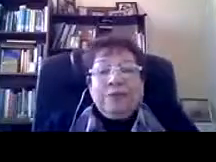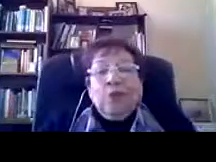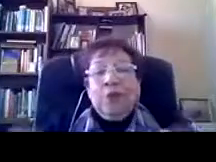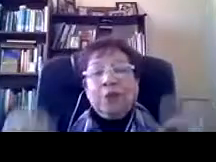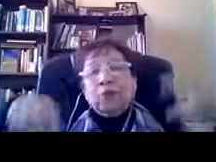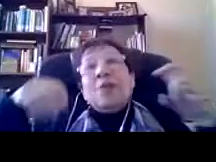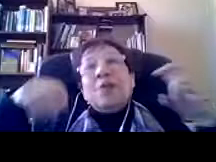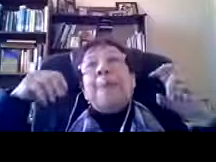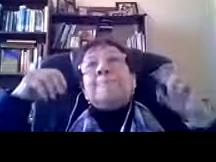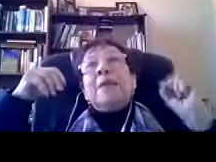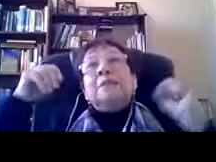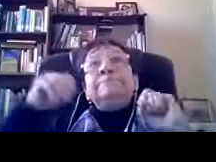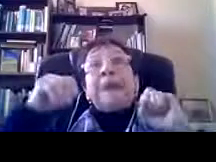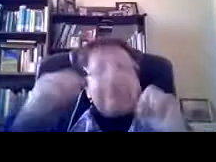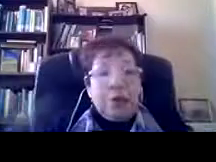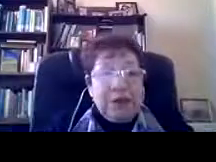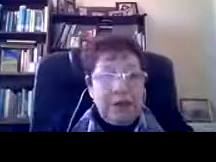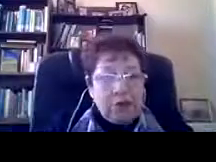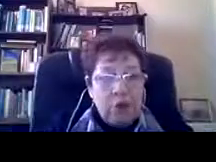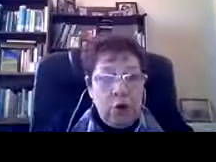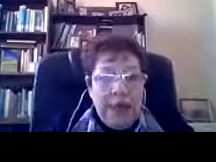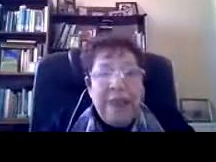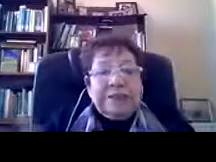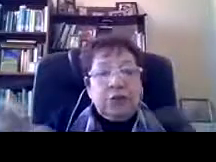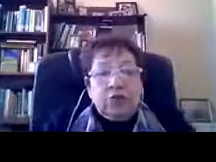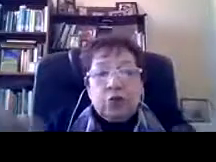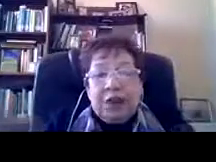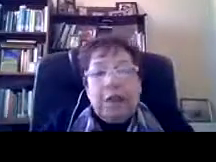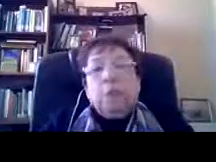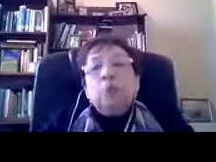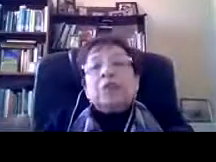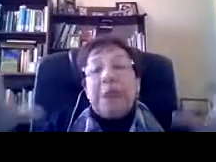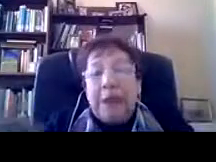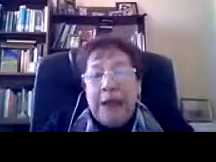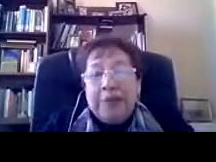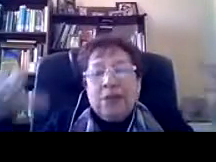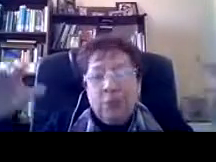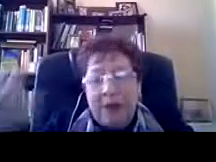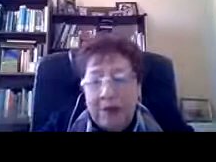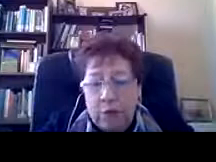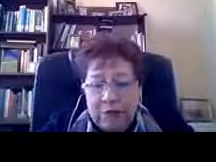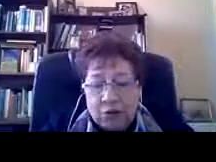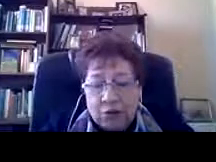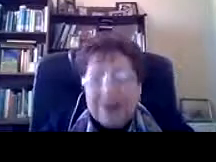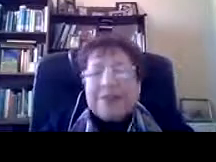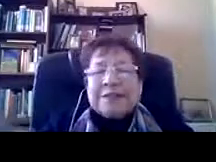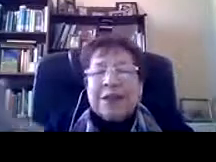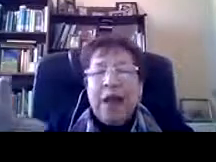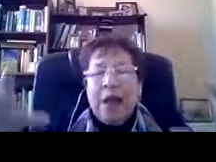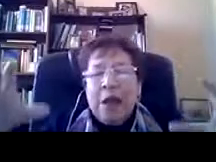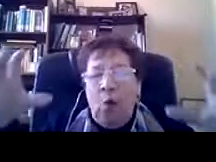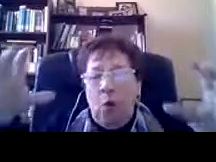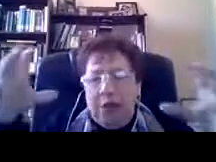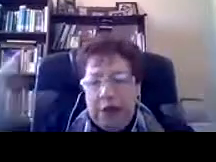porque esto es una recomendación si nosotros queremos trabajar y ayudar a una persona, ya